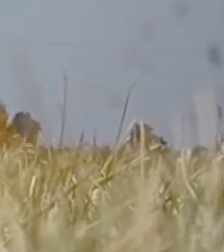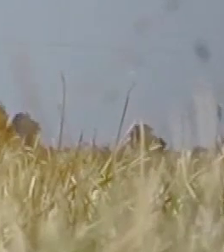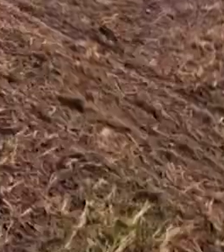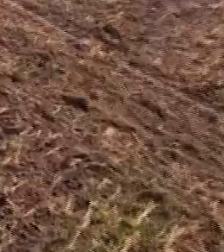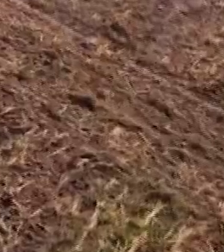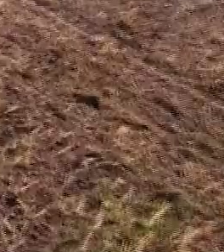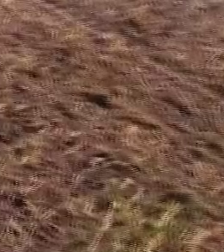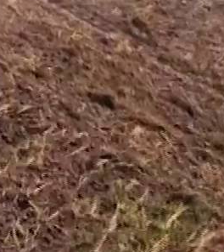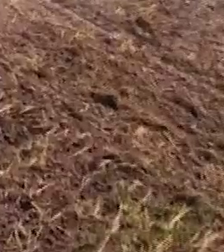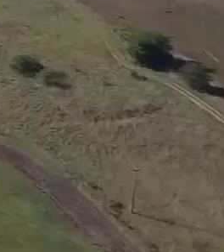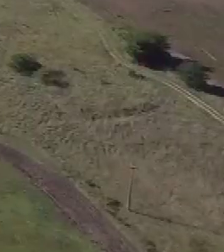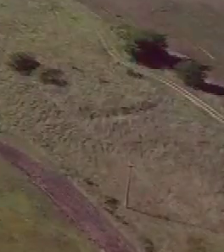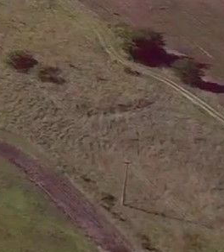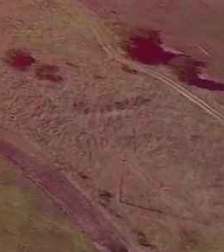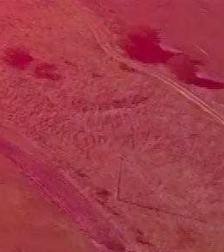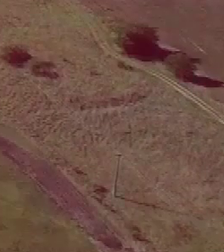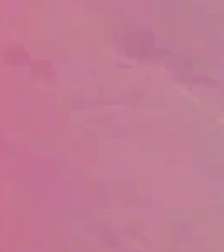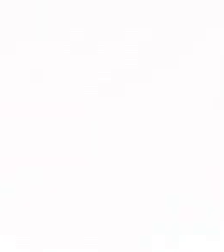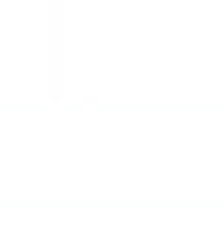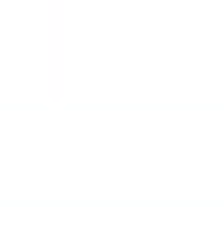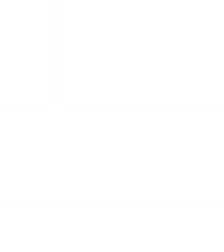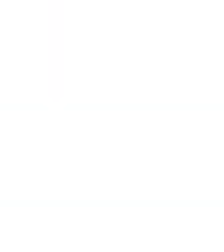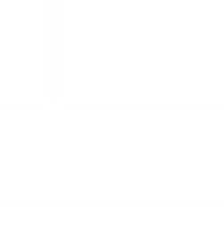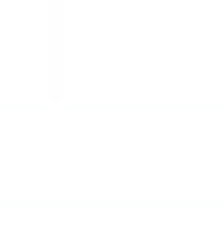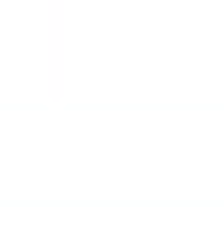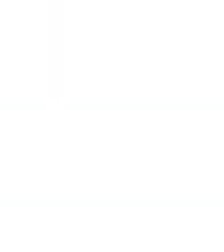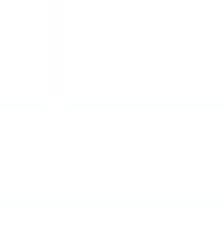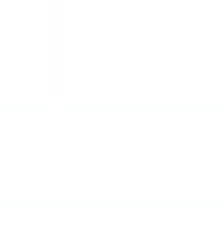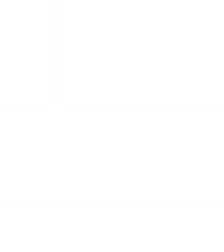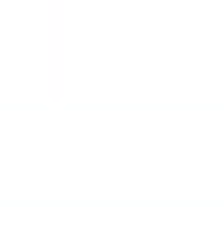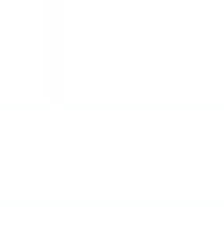mantenimiento. Agrale, siempre a tu lado, de sol a sol.